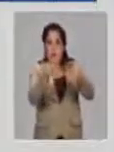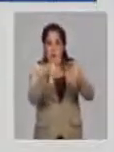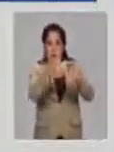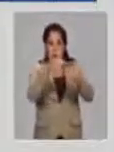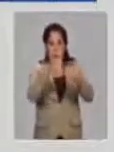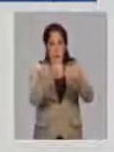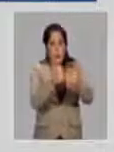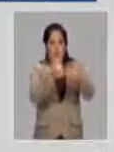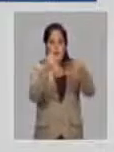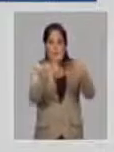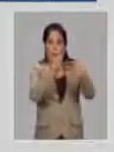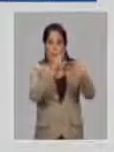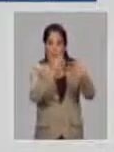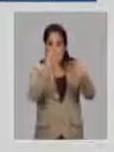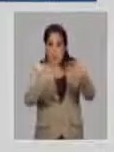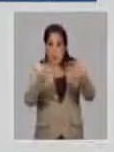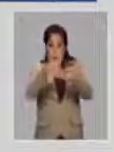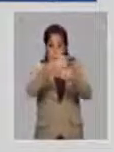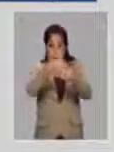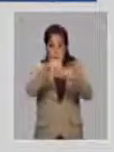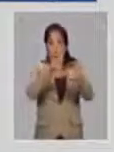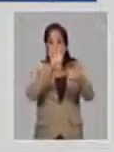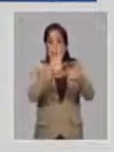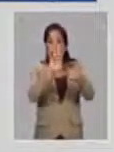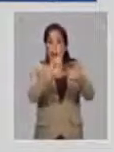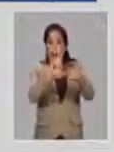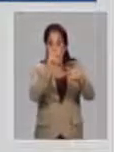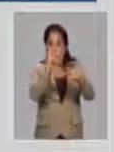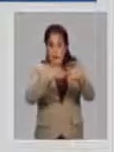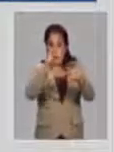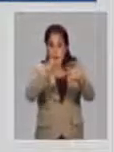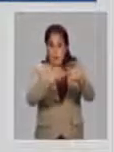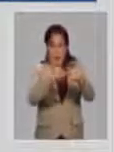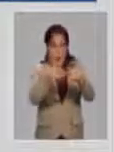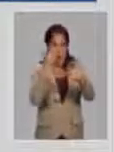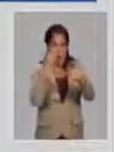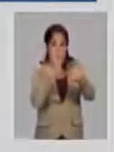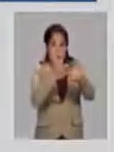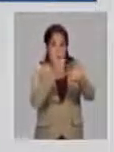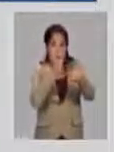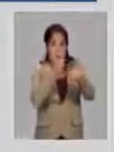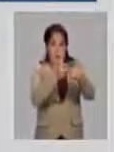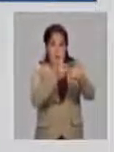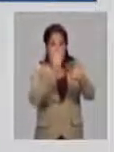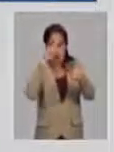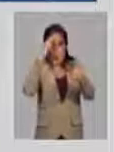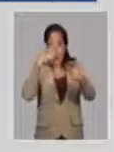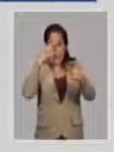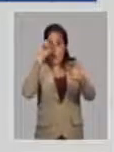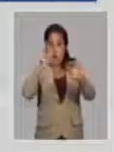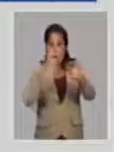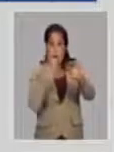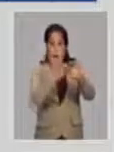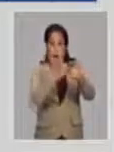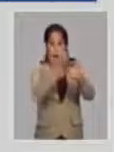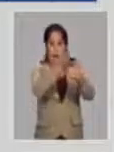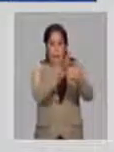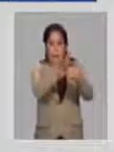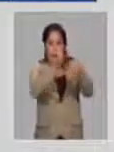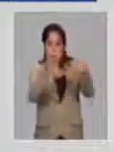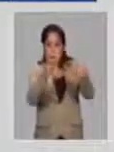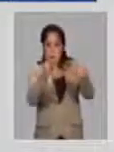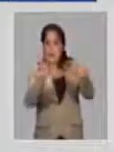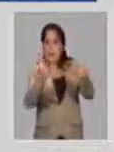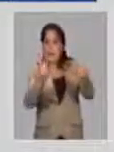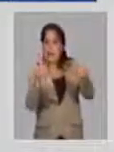en 2. O sea, de los 20 sujetos, o de los 40, uno de cada grupo, que habían recibido 2 dosis de Soberana 2, a la mitad